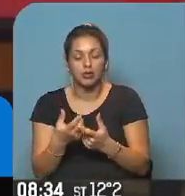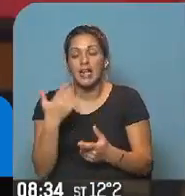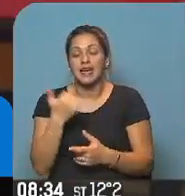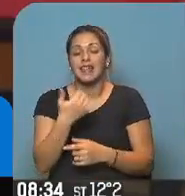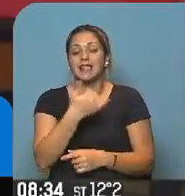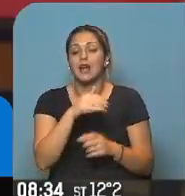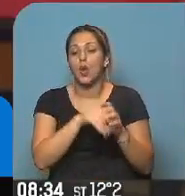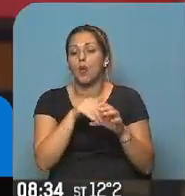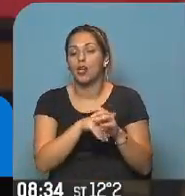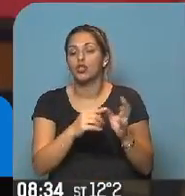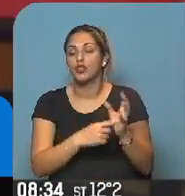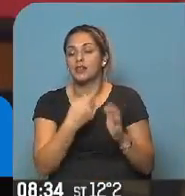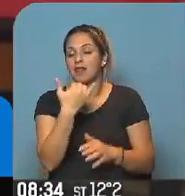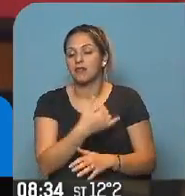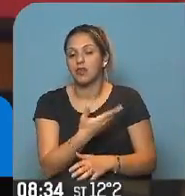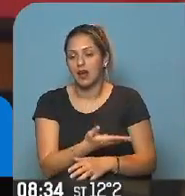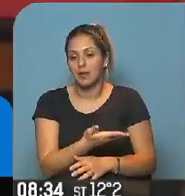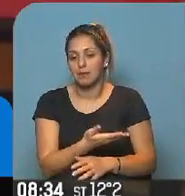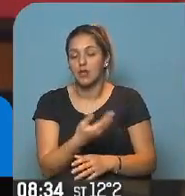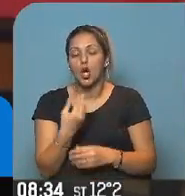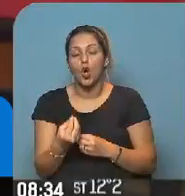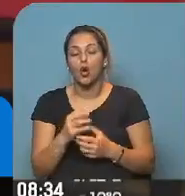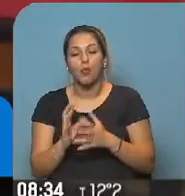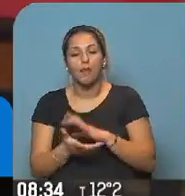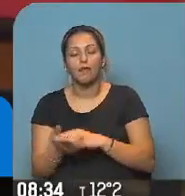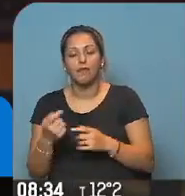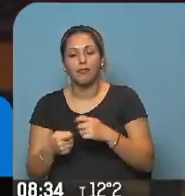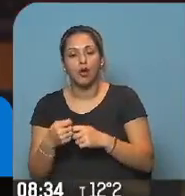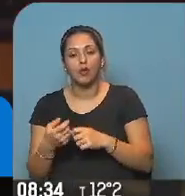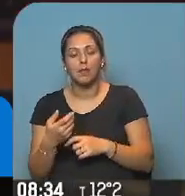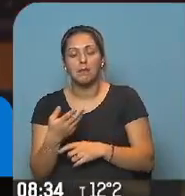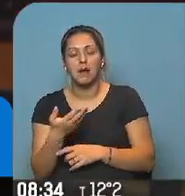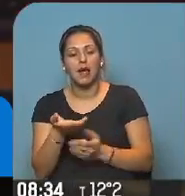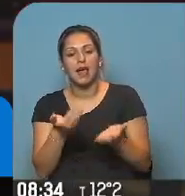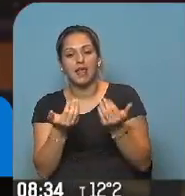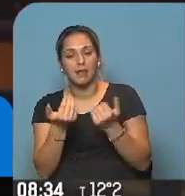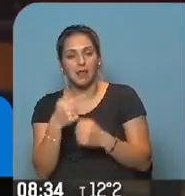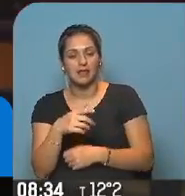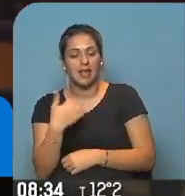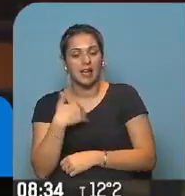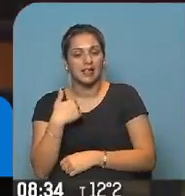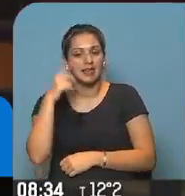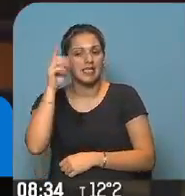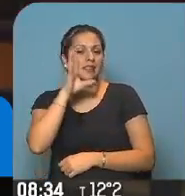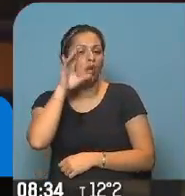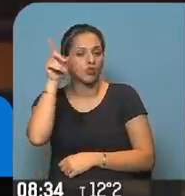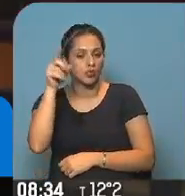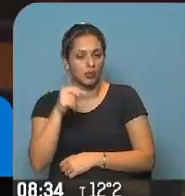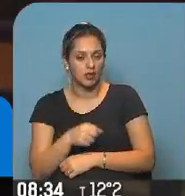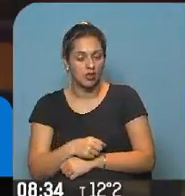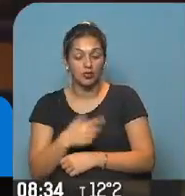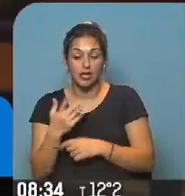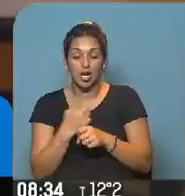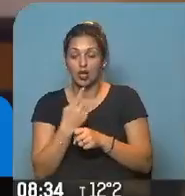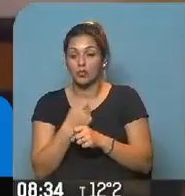Central. Segundo, cómo va comportándose la demanda de títulos argentinos en Wall Street, un tema que no se puede controlar